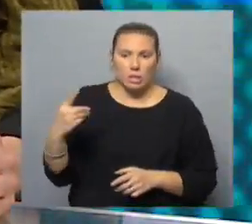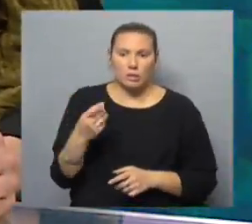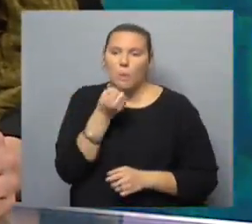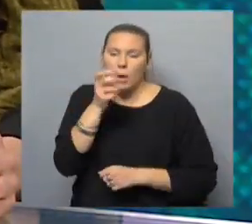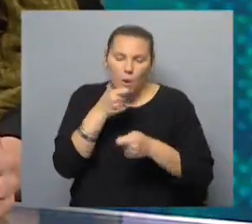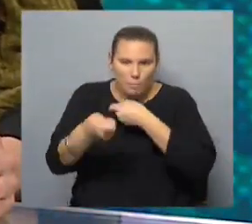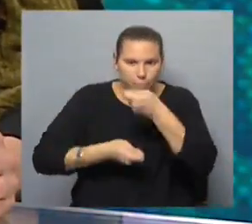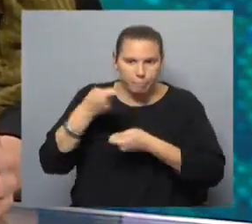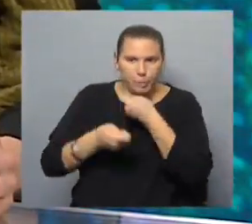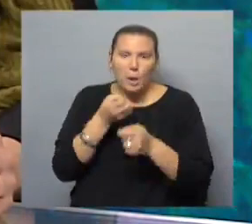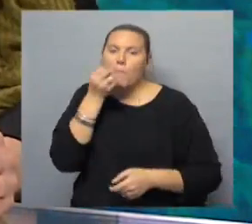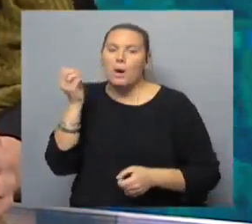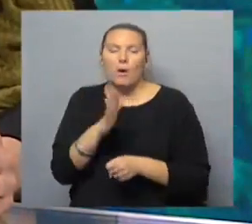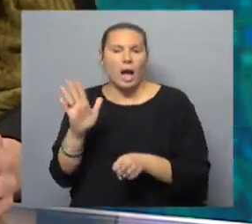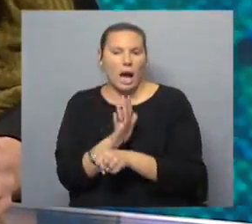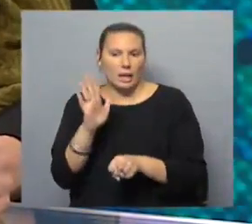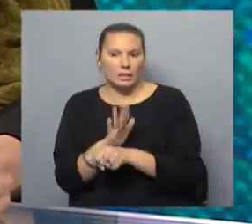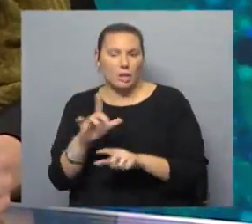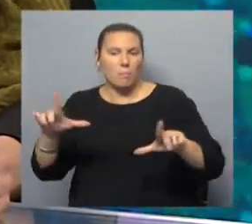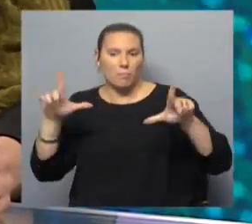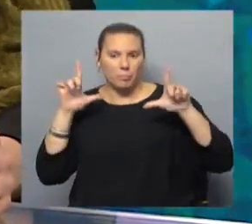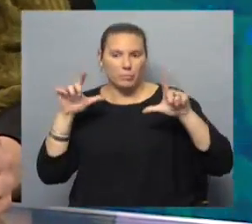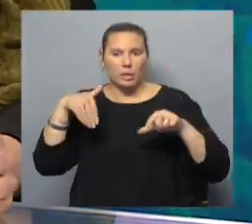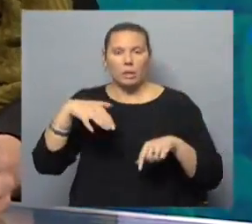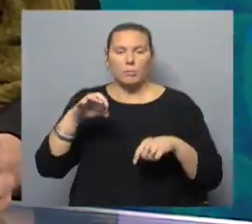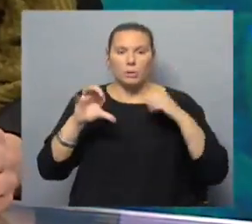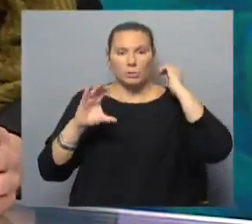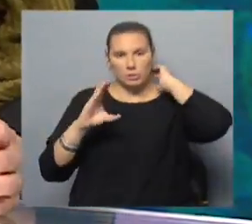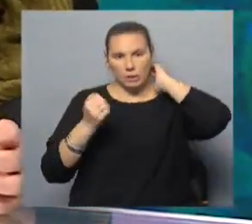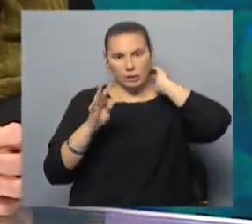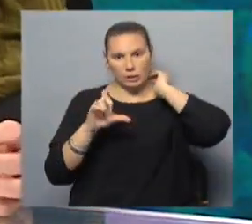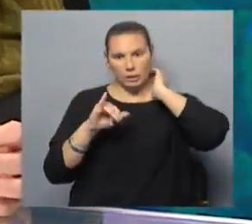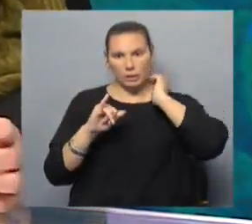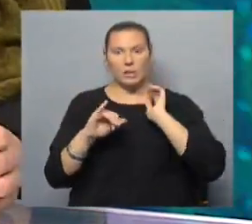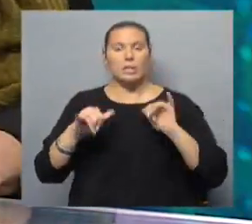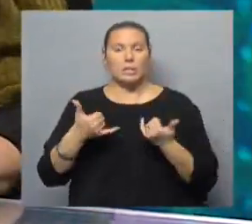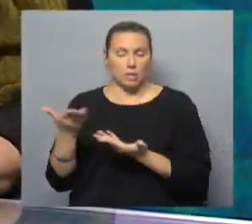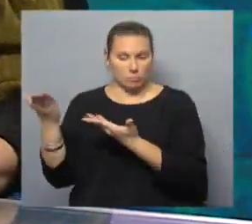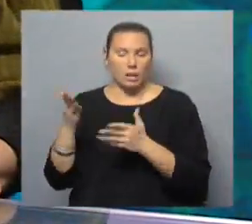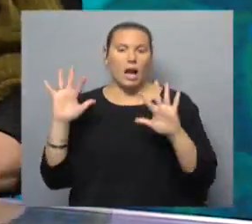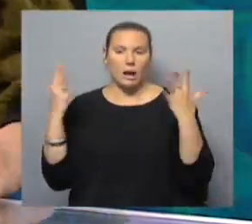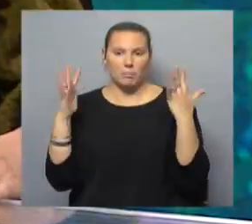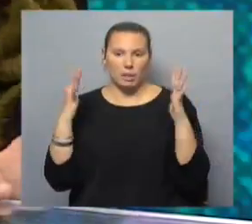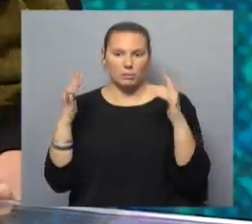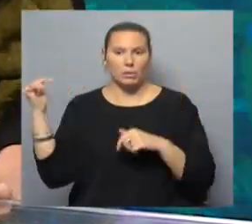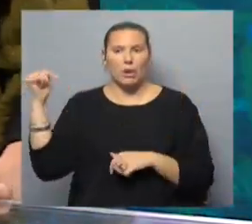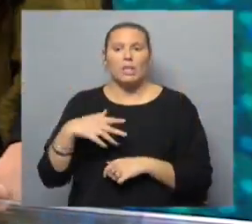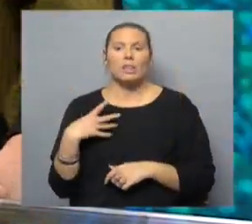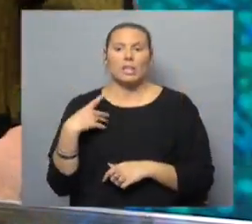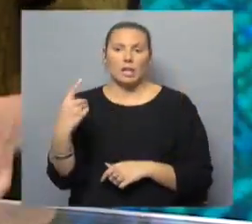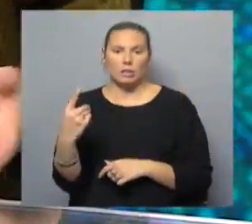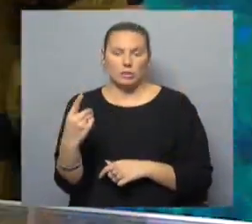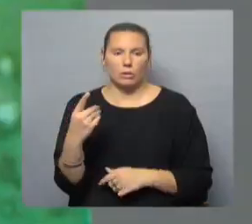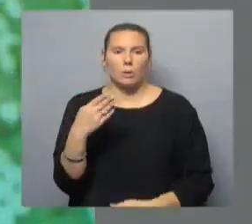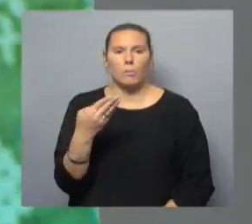y mejor actriz, como dijo mi compañera recién protagonista, Carla Moscatelli. Así que nada, ya sin más, un fuerte aplauso para recibir a su director,